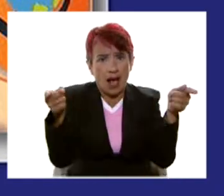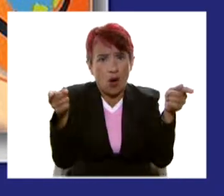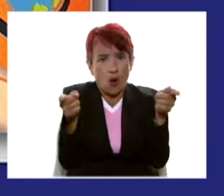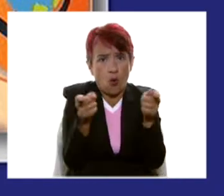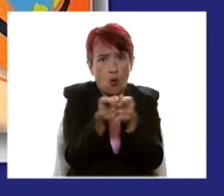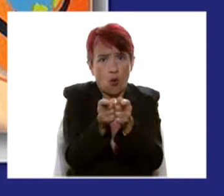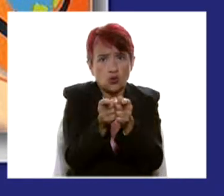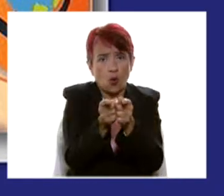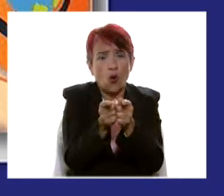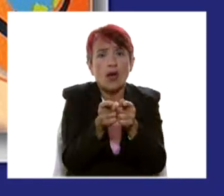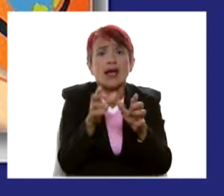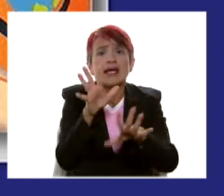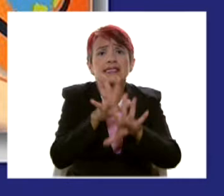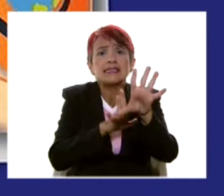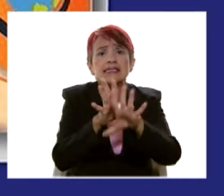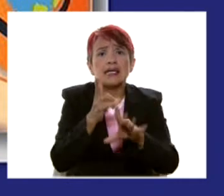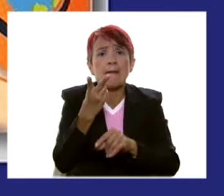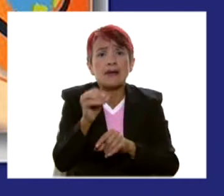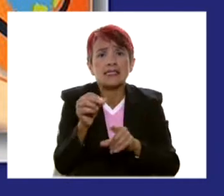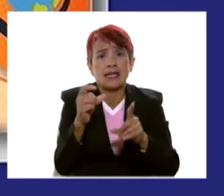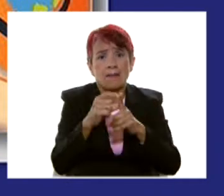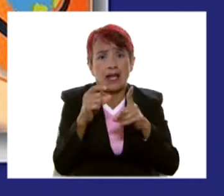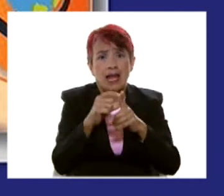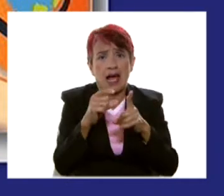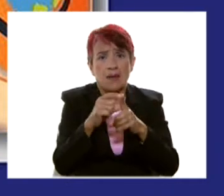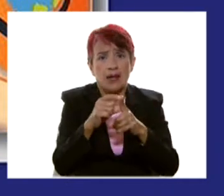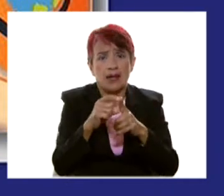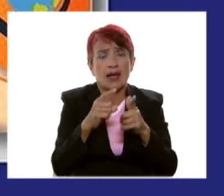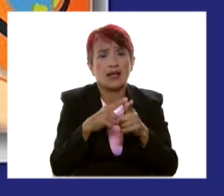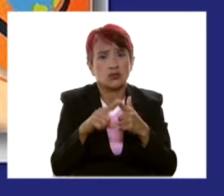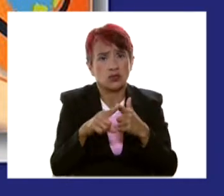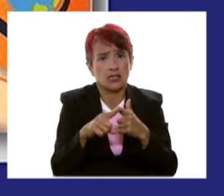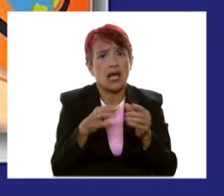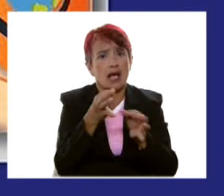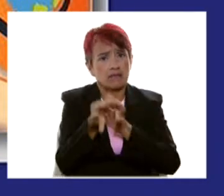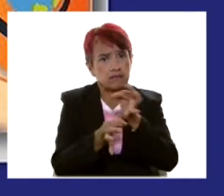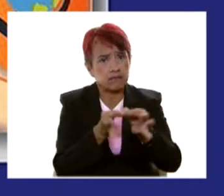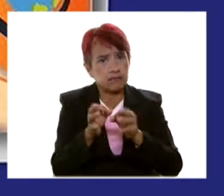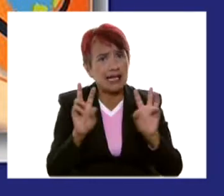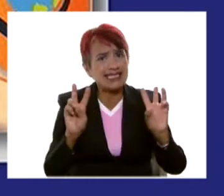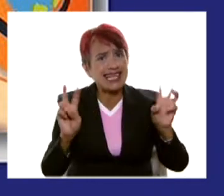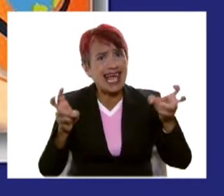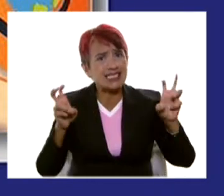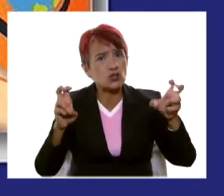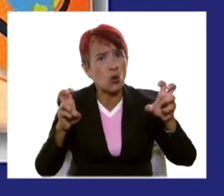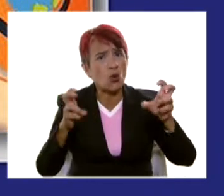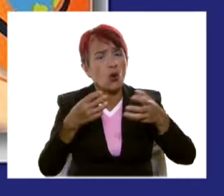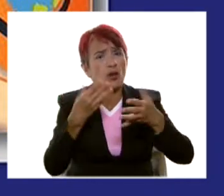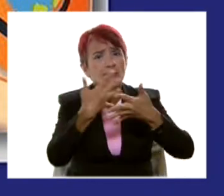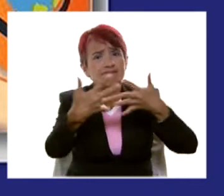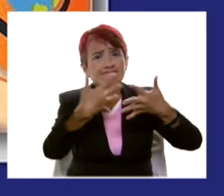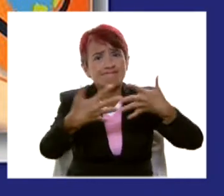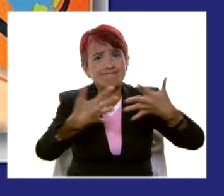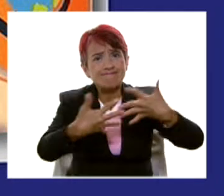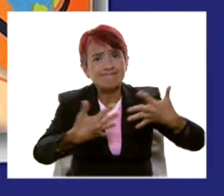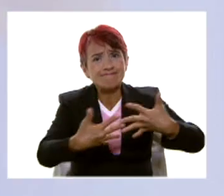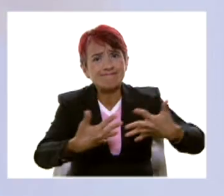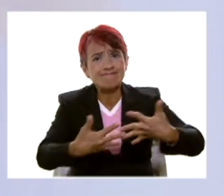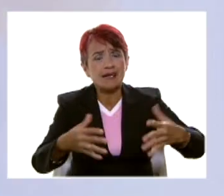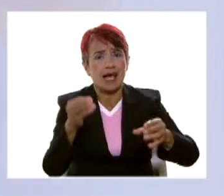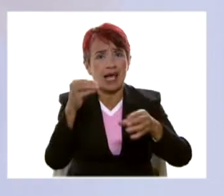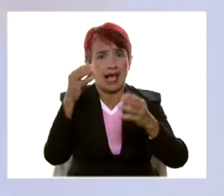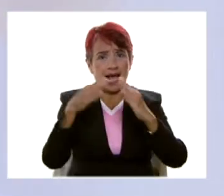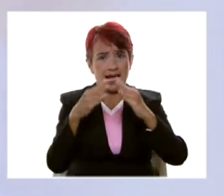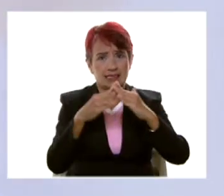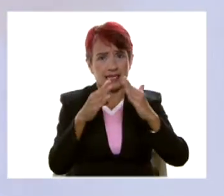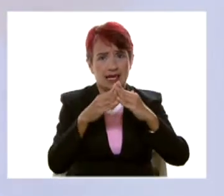unas 15 o 20 palabras. Anteriormente hablábamos de texto, cómo realizar un texto, cómo debo realizar un texto yo en casa. Bueno, cuando yo hablo de noticias